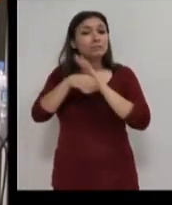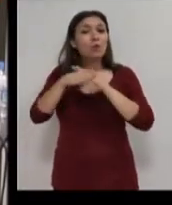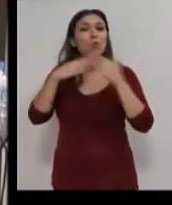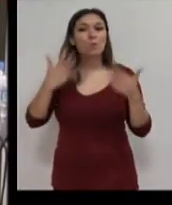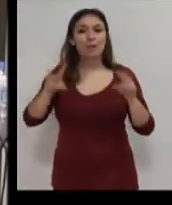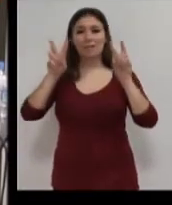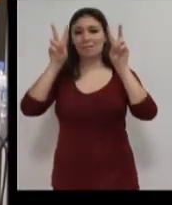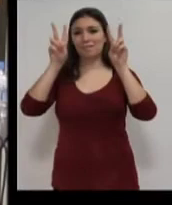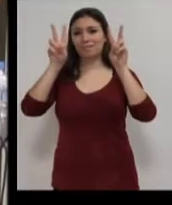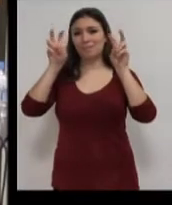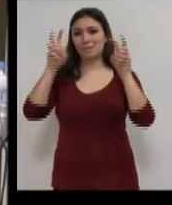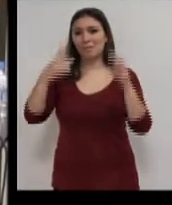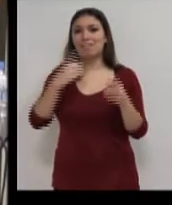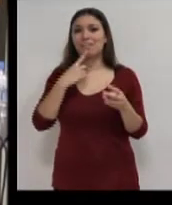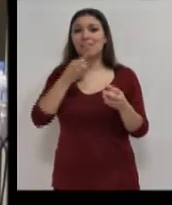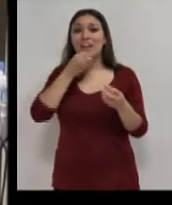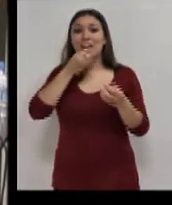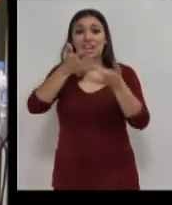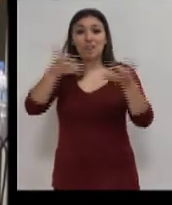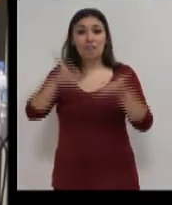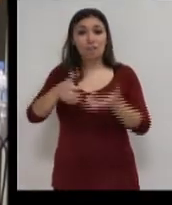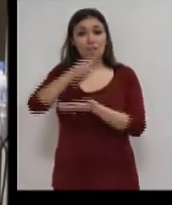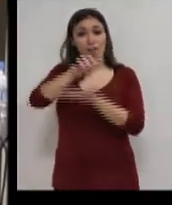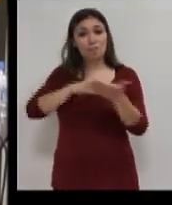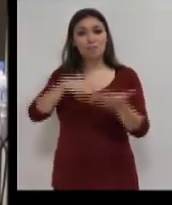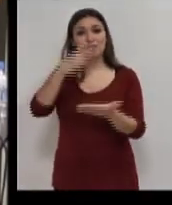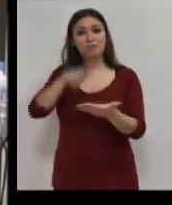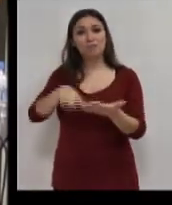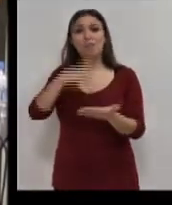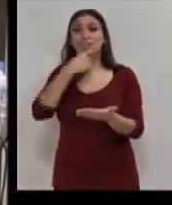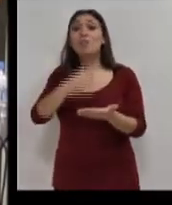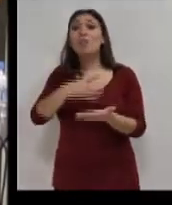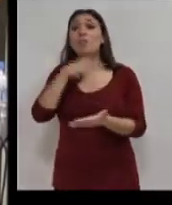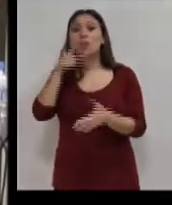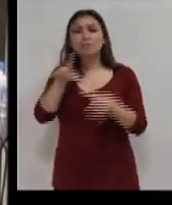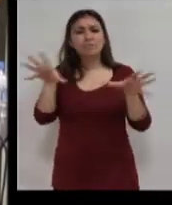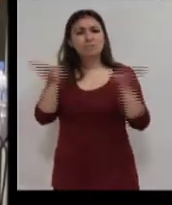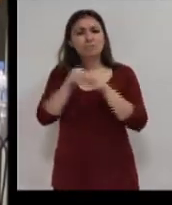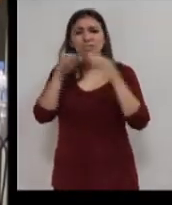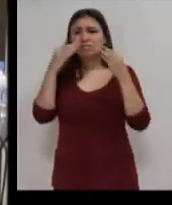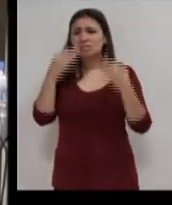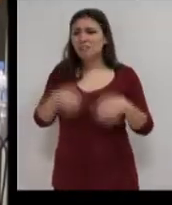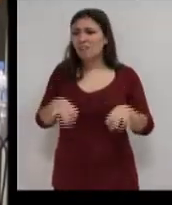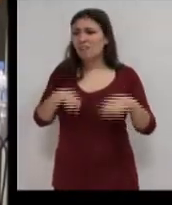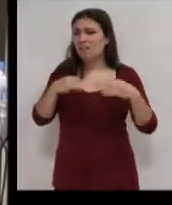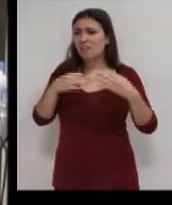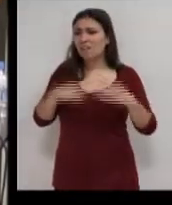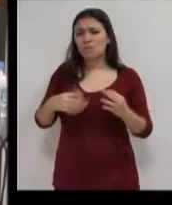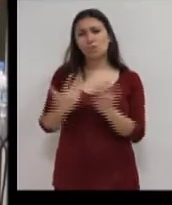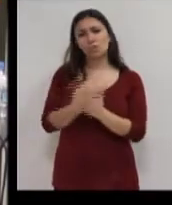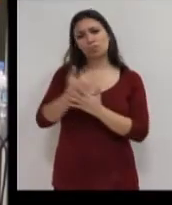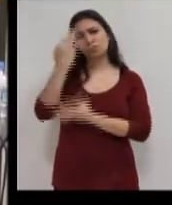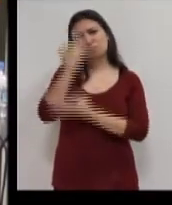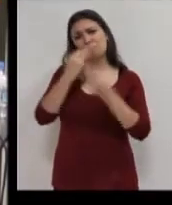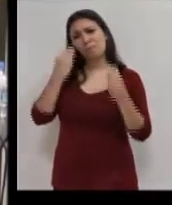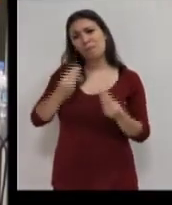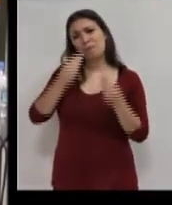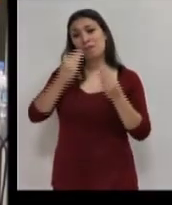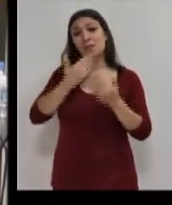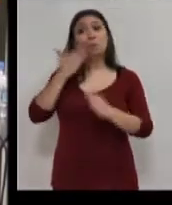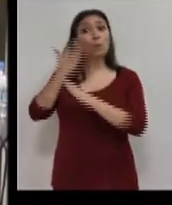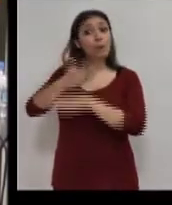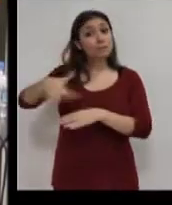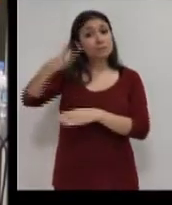de la aplicación es lo que se refieren a los informes de lectura fácil. ¿Por qué? Porque te hacen un resumen muy sencillo, muy fácil y